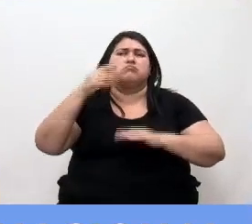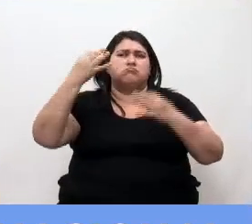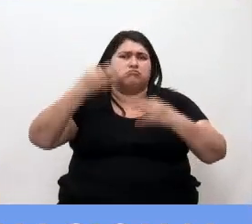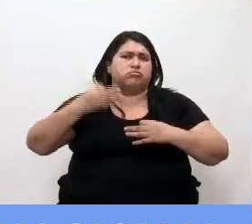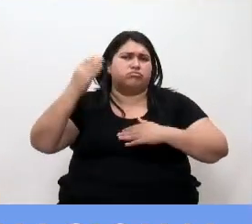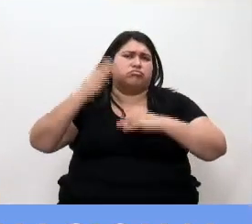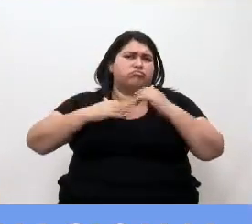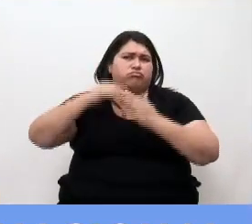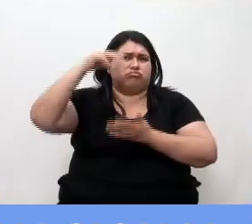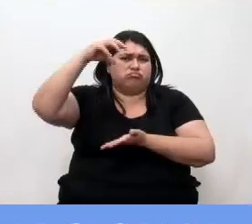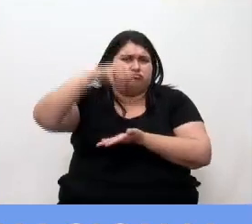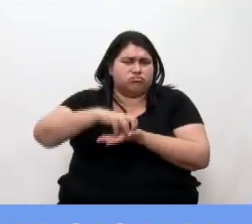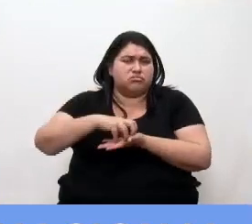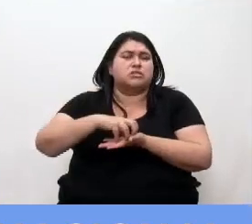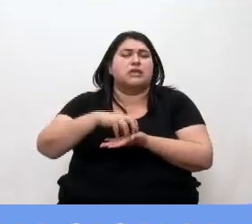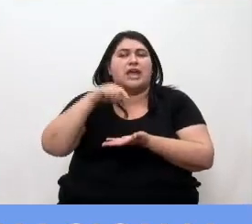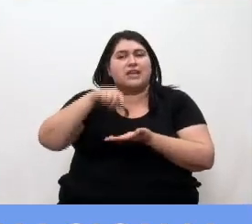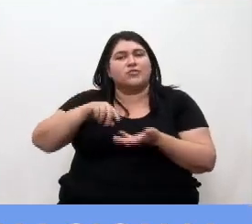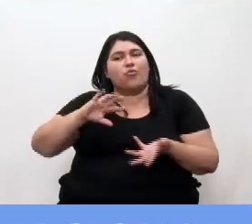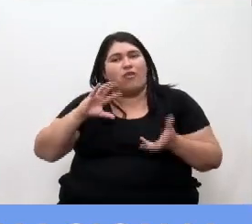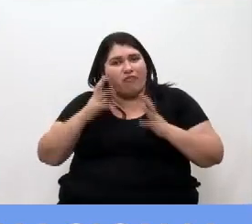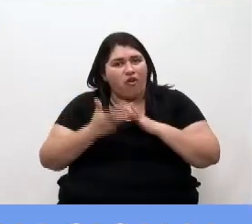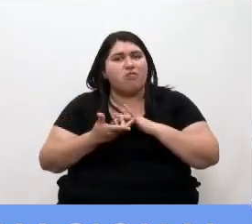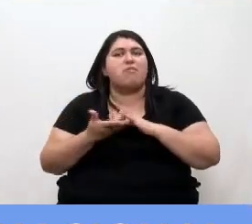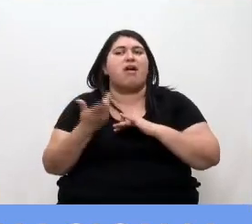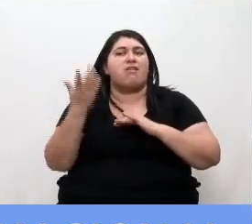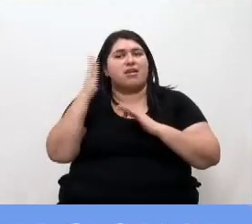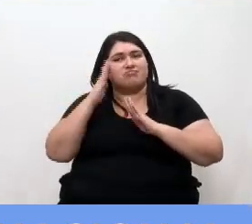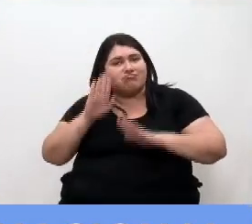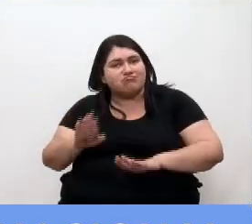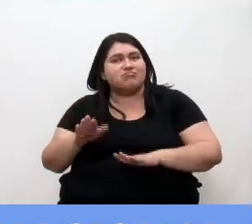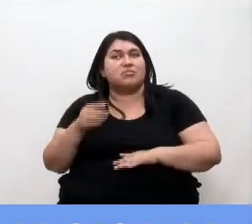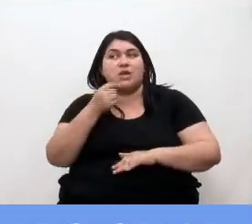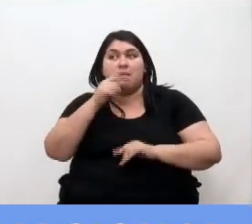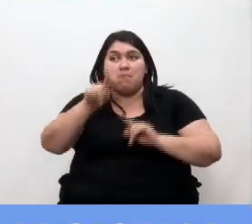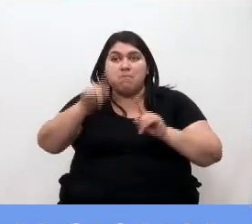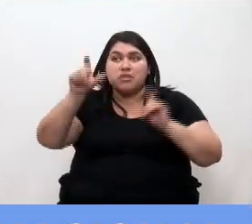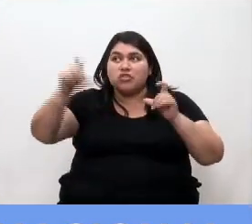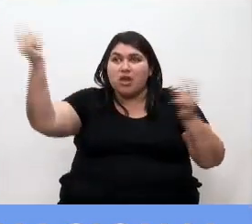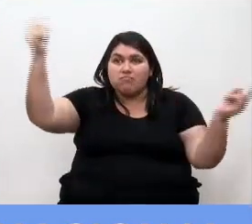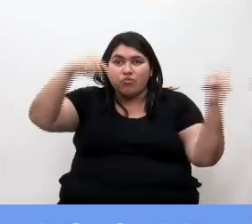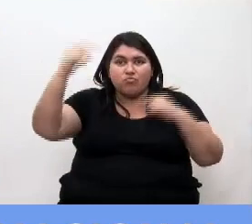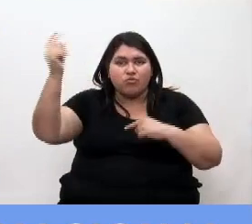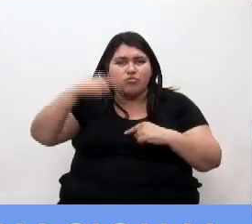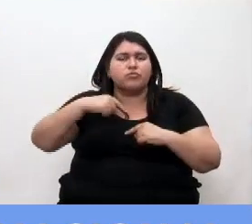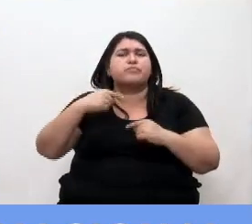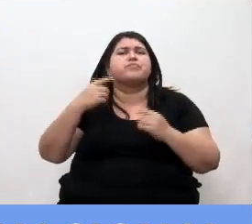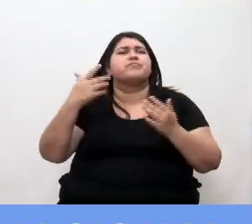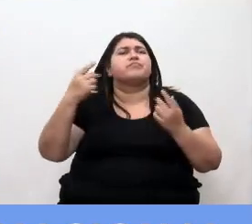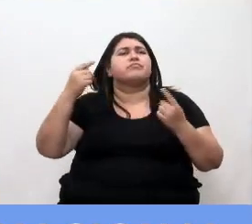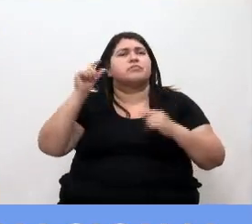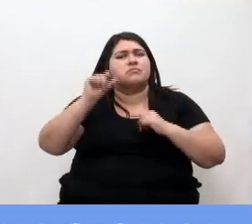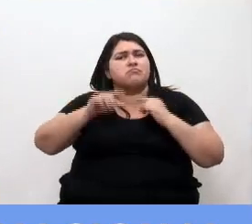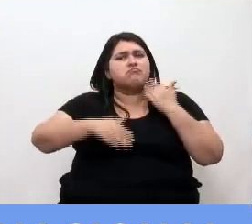del país Era alguna una forma también de albergarlos cuando venían Bueno ese ese Crisol de raza que que se fue